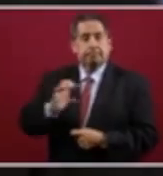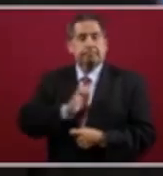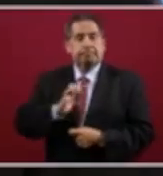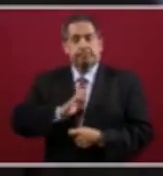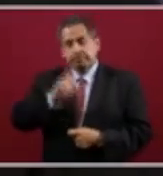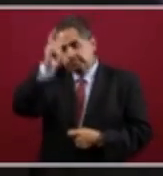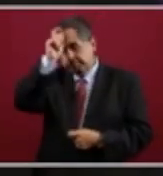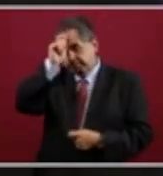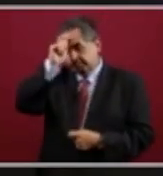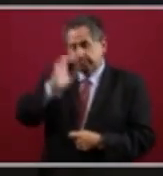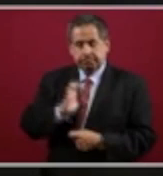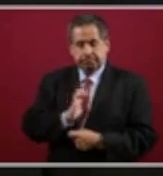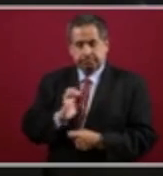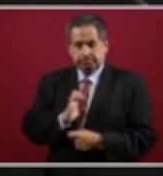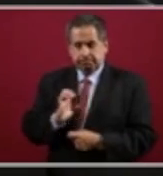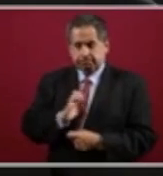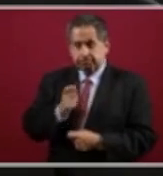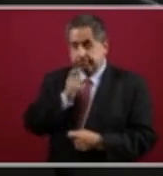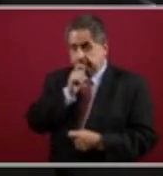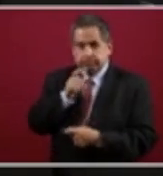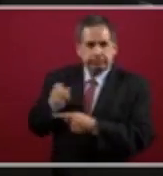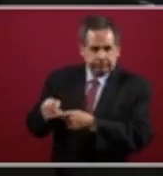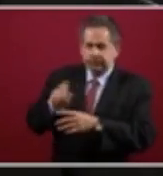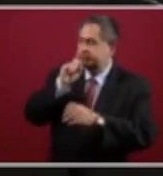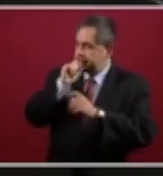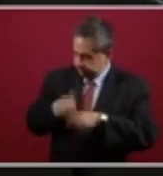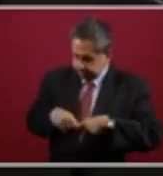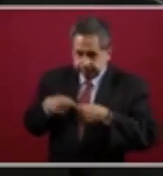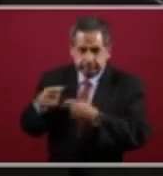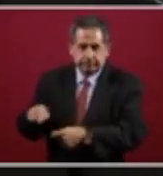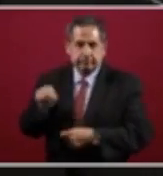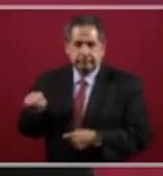también muy importante que